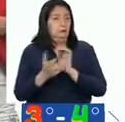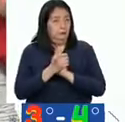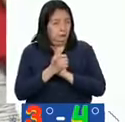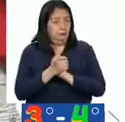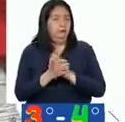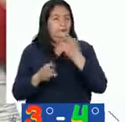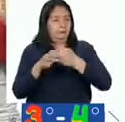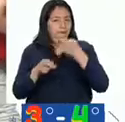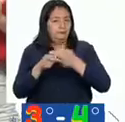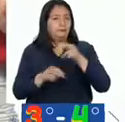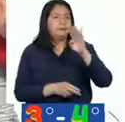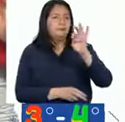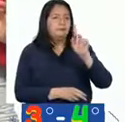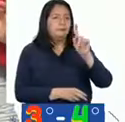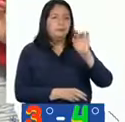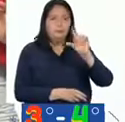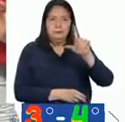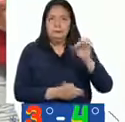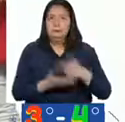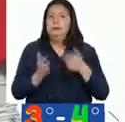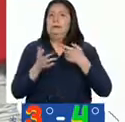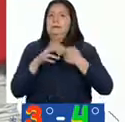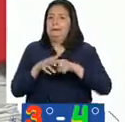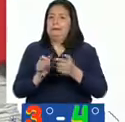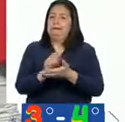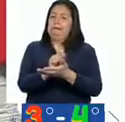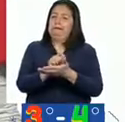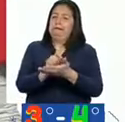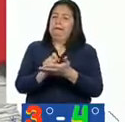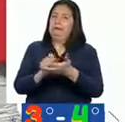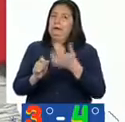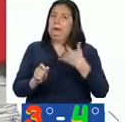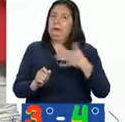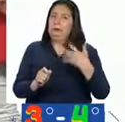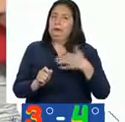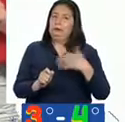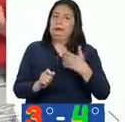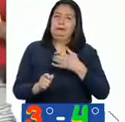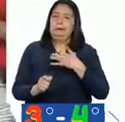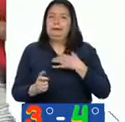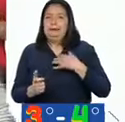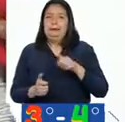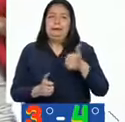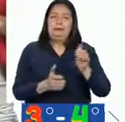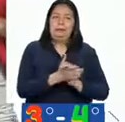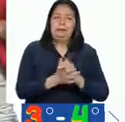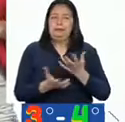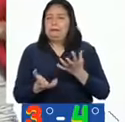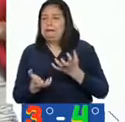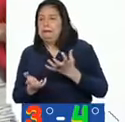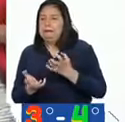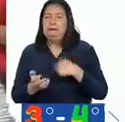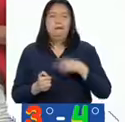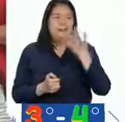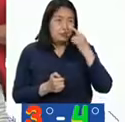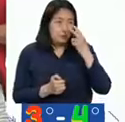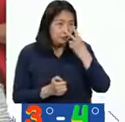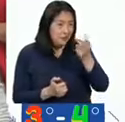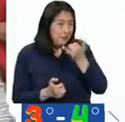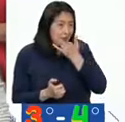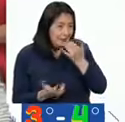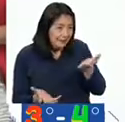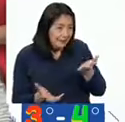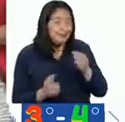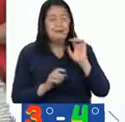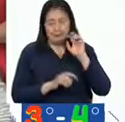llamado Bartolo que está comenzando a escribir el suyo y esto causa mucha intriga entre sus amigos. ¿Quieren ver qué es lo que está